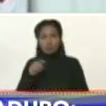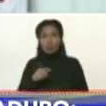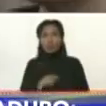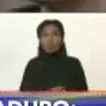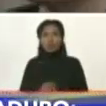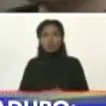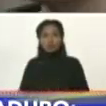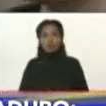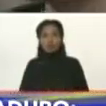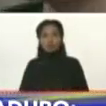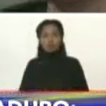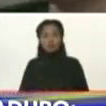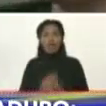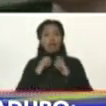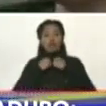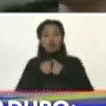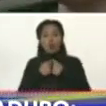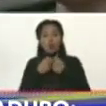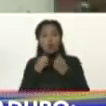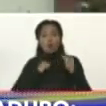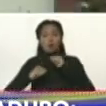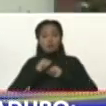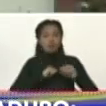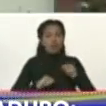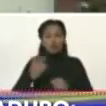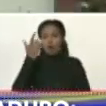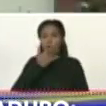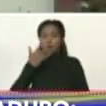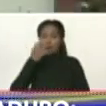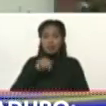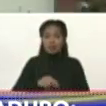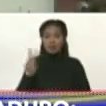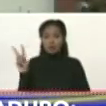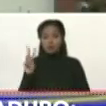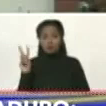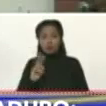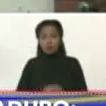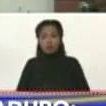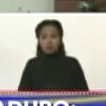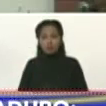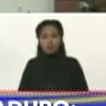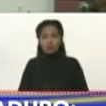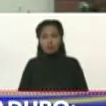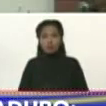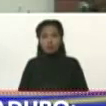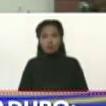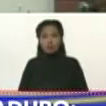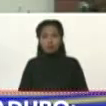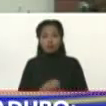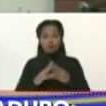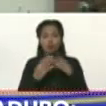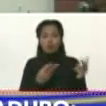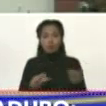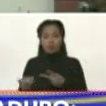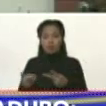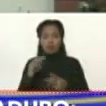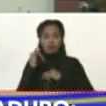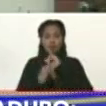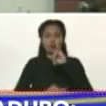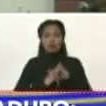Aristóbulo y todo el equipo del movimiento afrodescendiente venezolano y todos los invitados